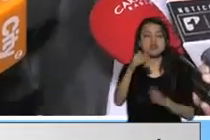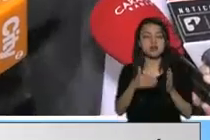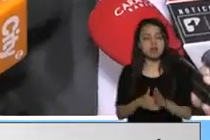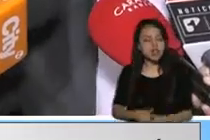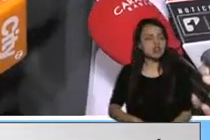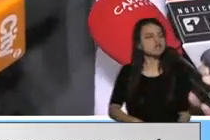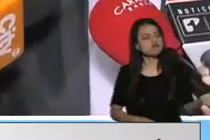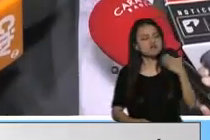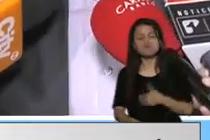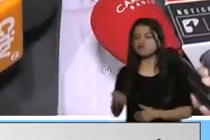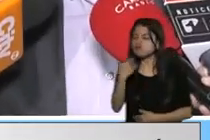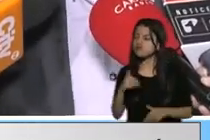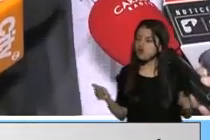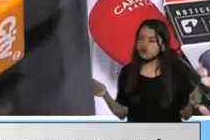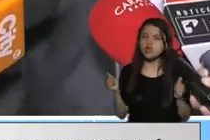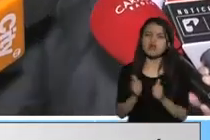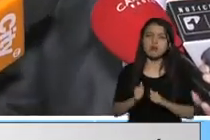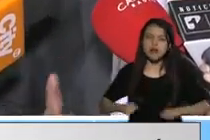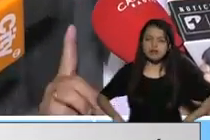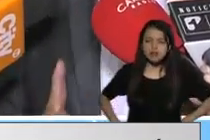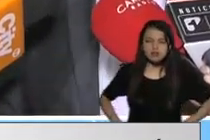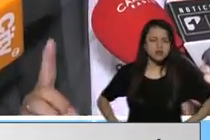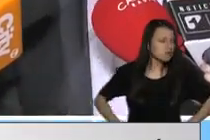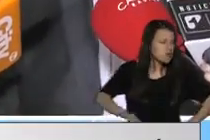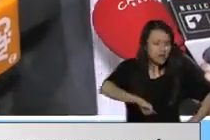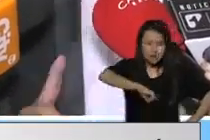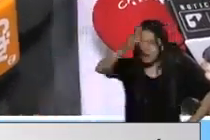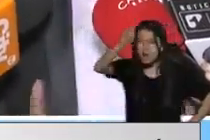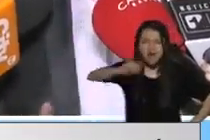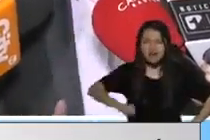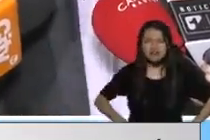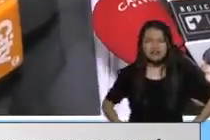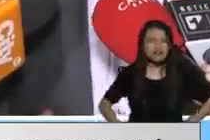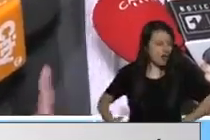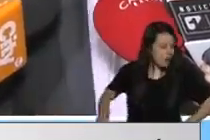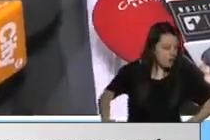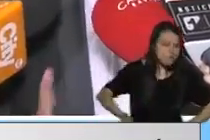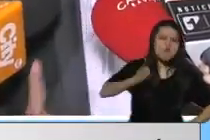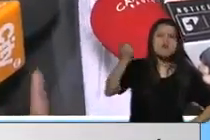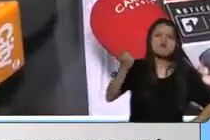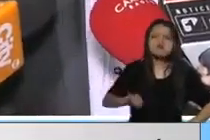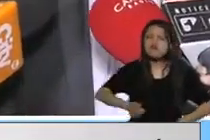nos acompañen en esta gran cruzada, porque no vamos a permitir más abusos por parte de las autoridades locales.